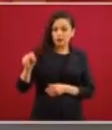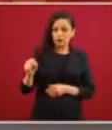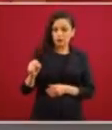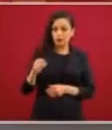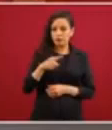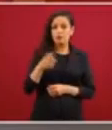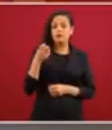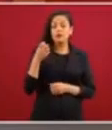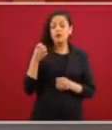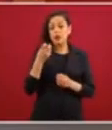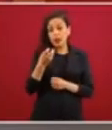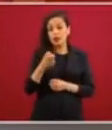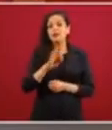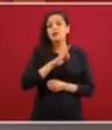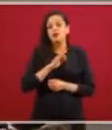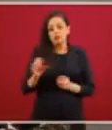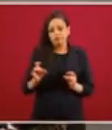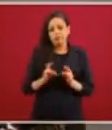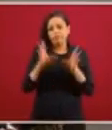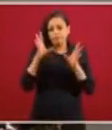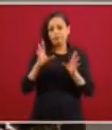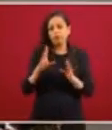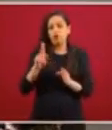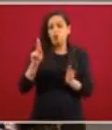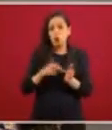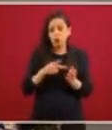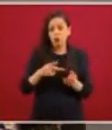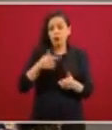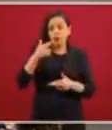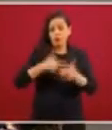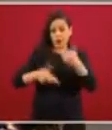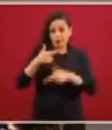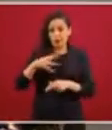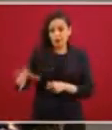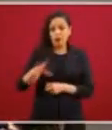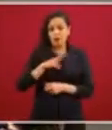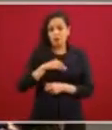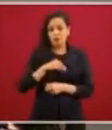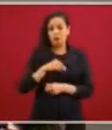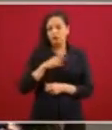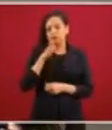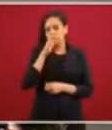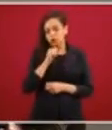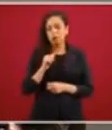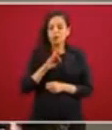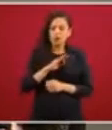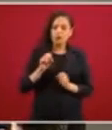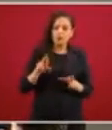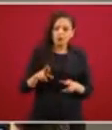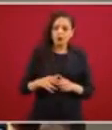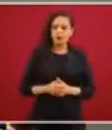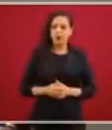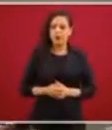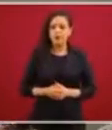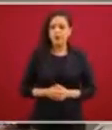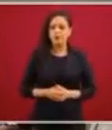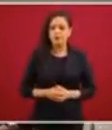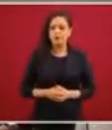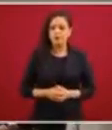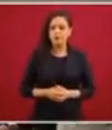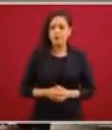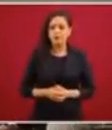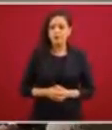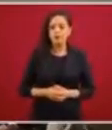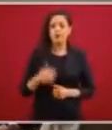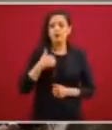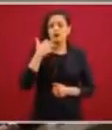inmunidad permanente. Nos queda tiempo para ya ninguna pregunta, porque ya son las 7:57. Quisiera cerrar